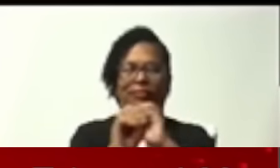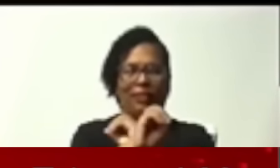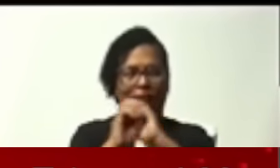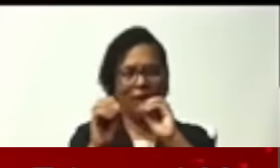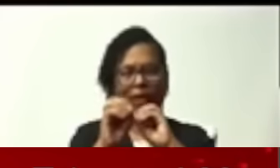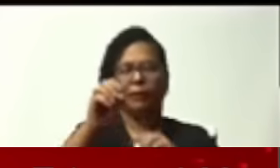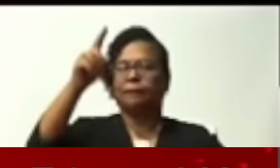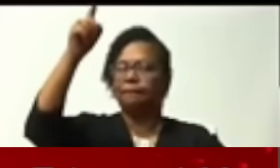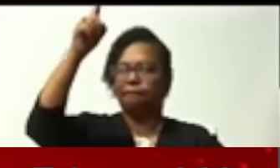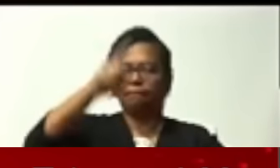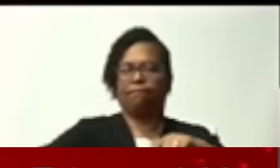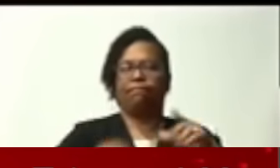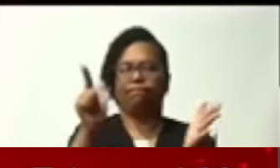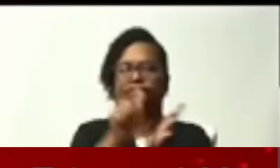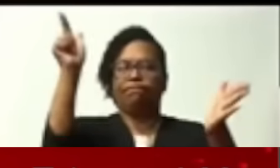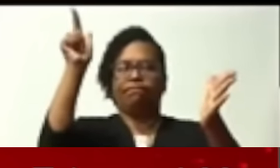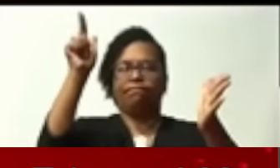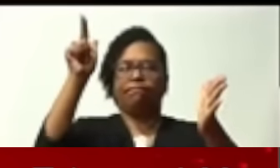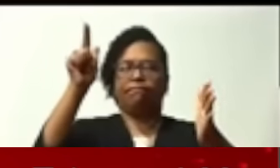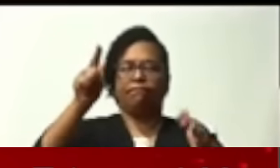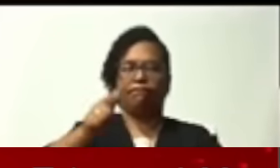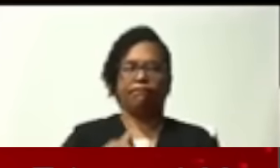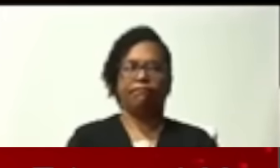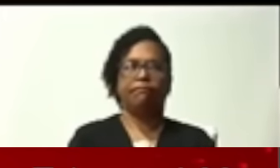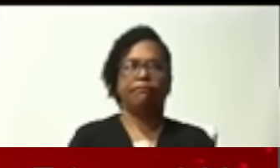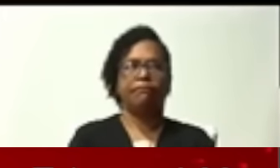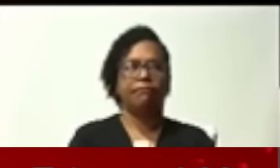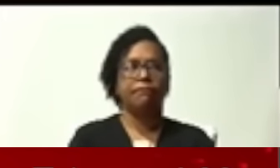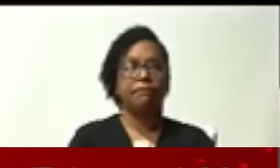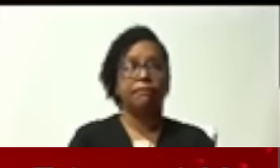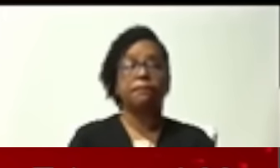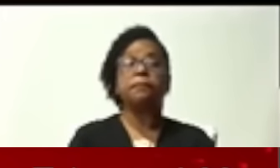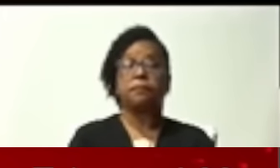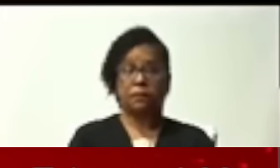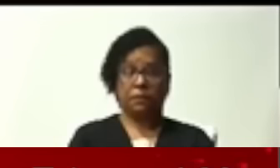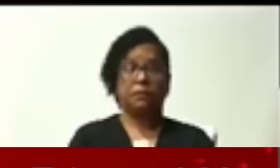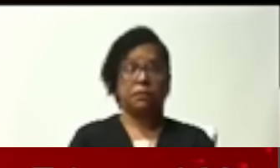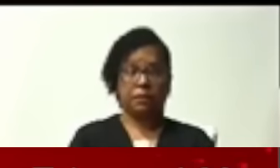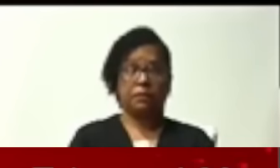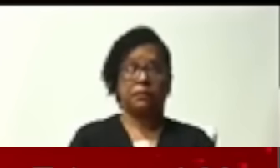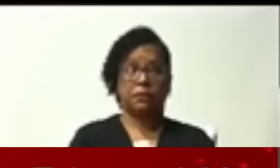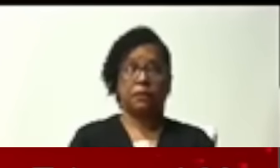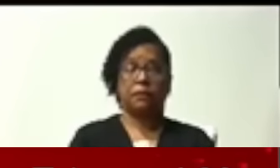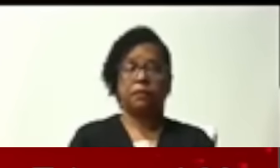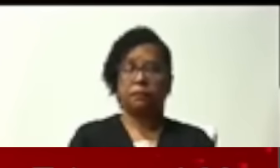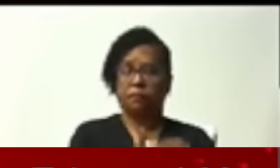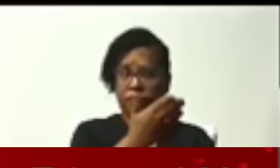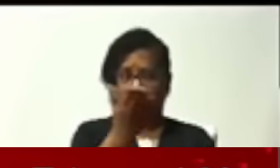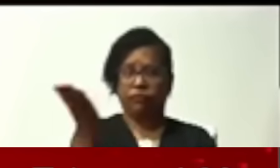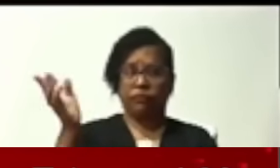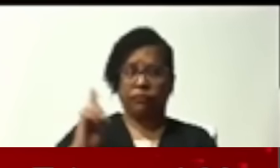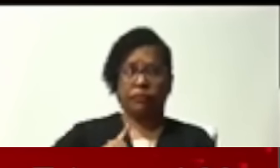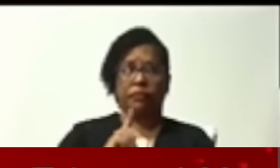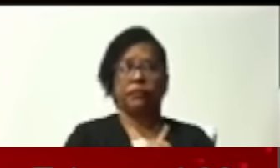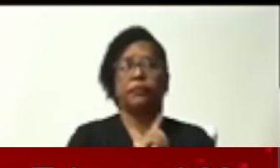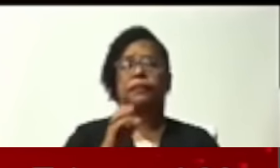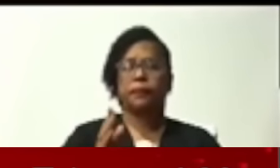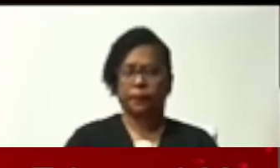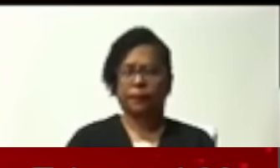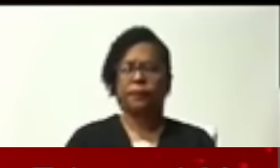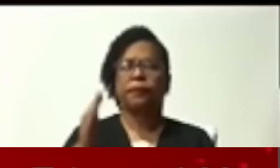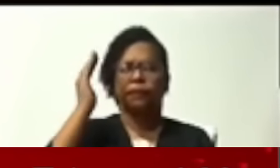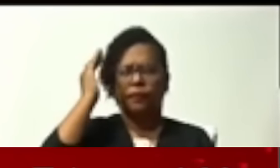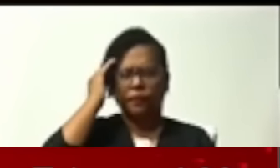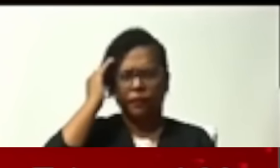consagran en esta Constitución. Como saben, colegas, diputados y diputadas, el Estado vive, o